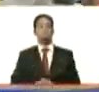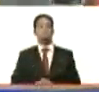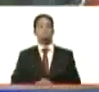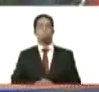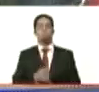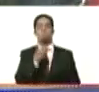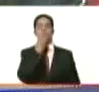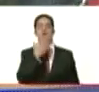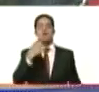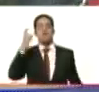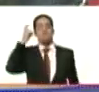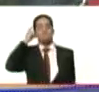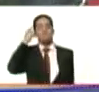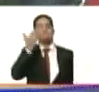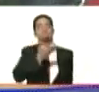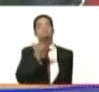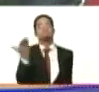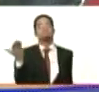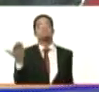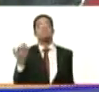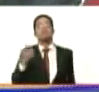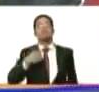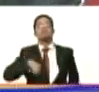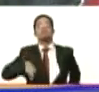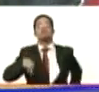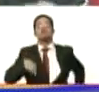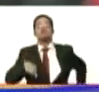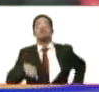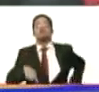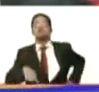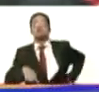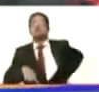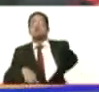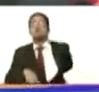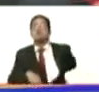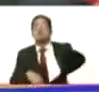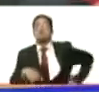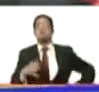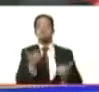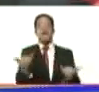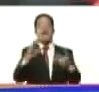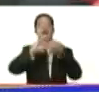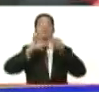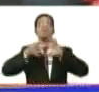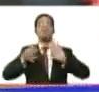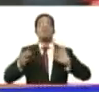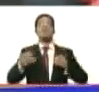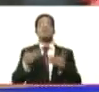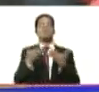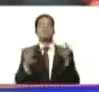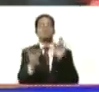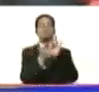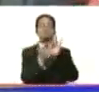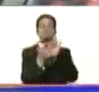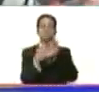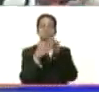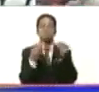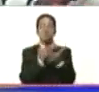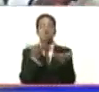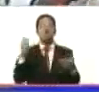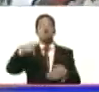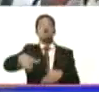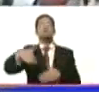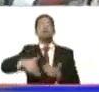Buenos días, patria hermosa. Estamos en cadena nacional de radio y televisión, conectados con todo nuestro pueblo en este